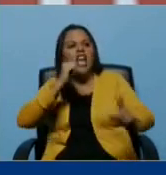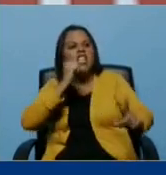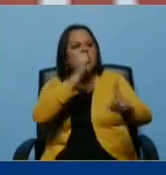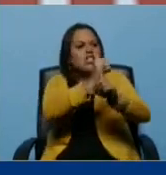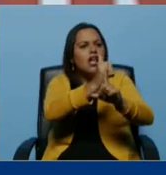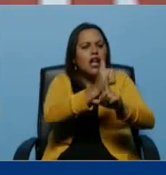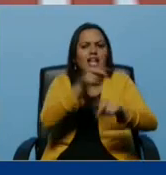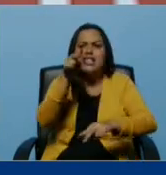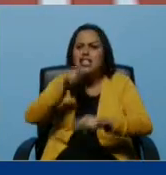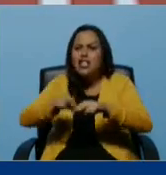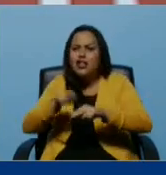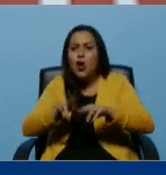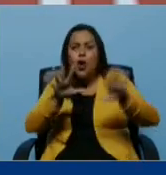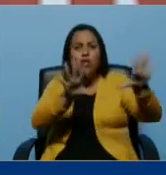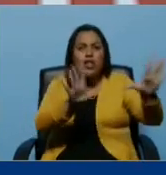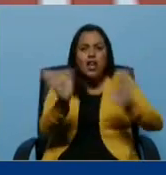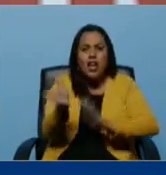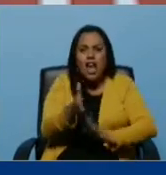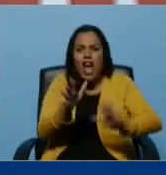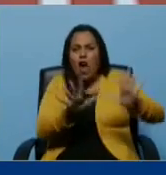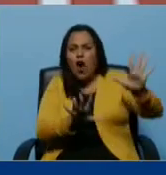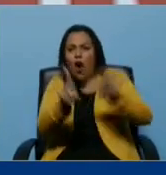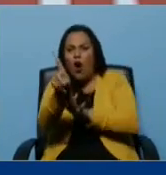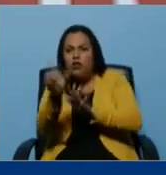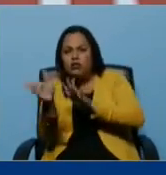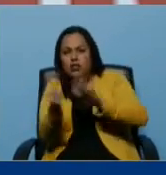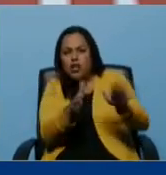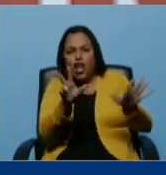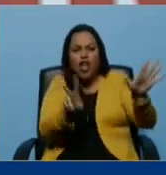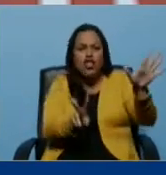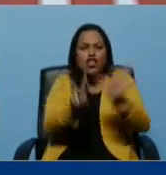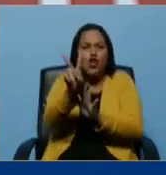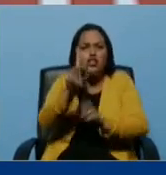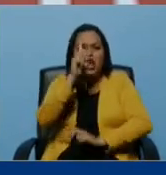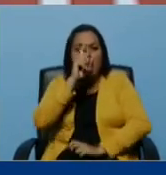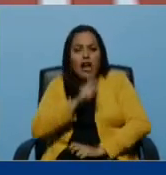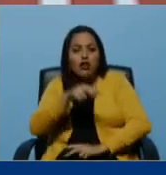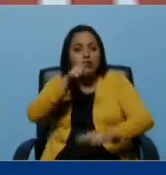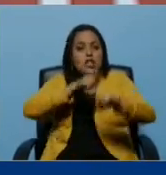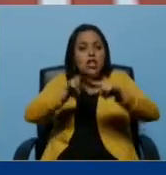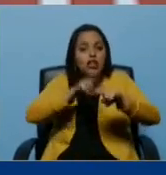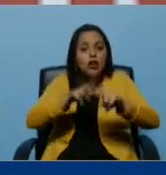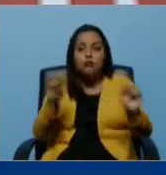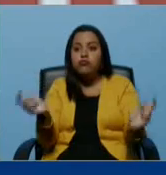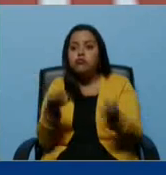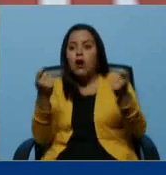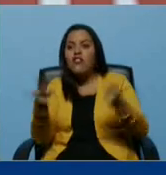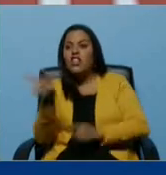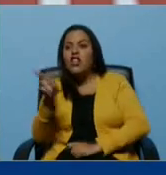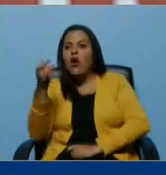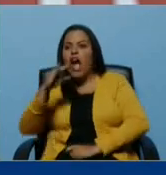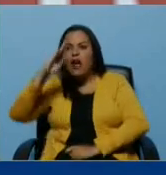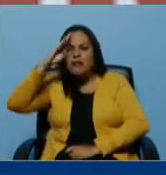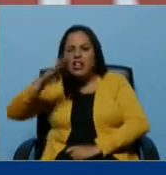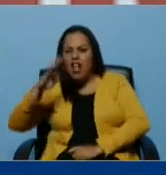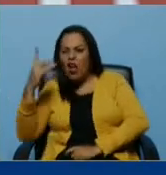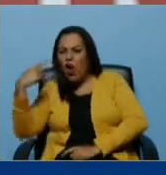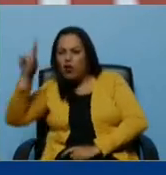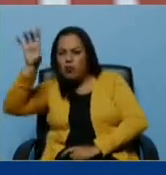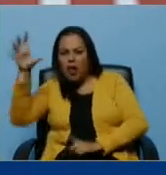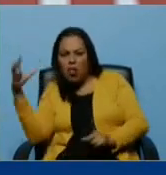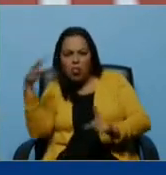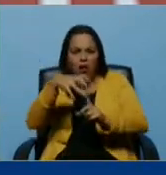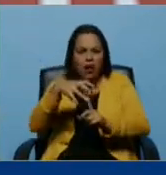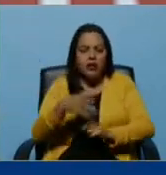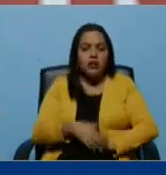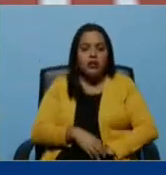Niños de 10, 11, 12 años, niños llamando a que Venezuela fuera invadida. Niños y